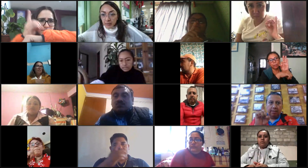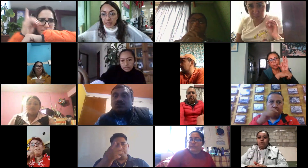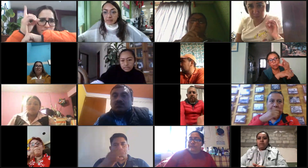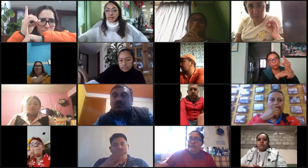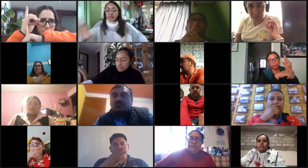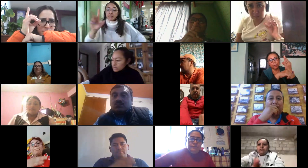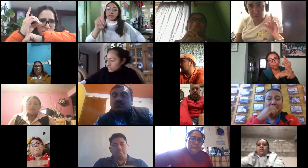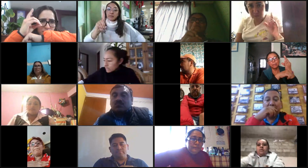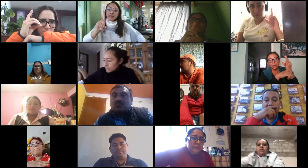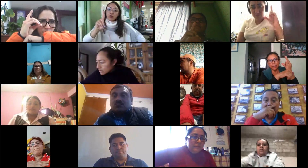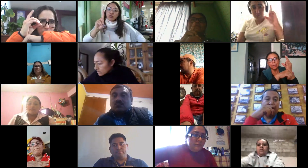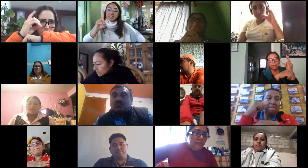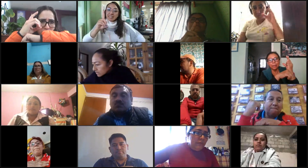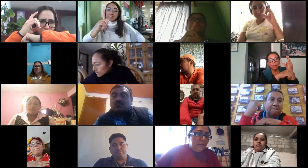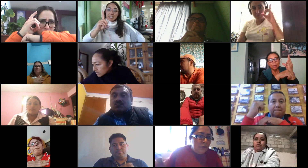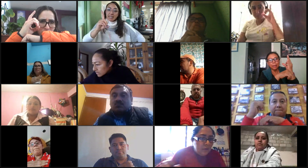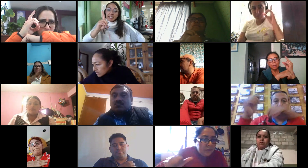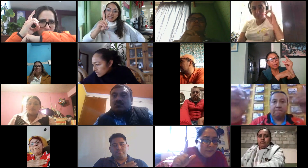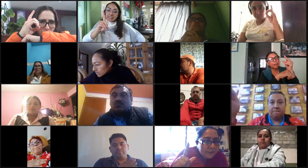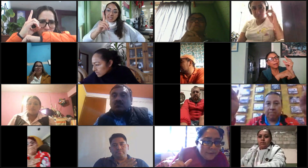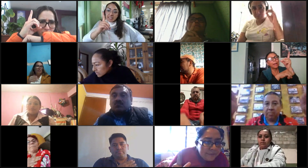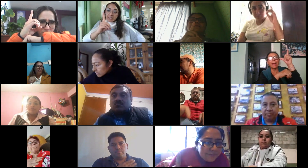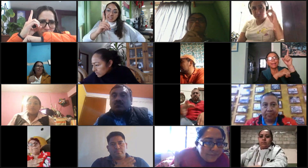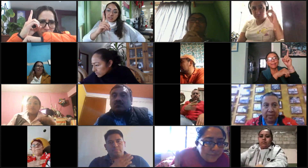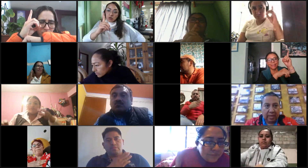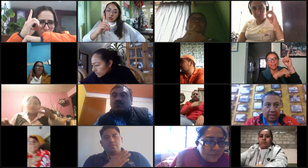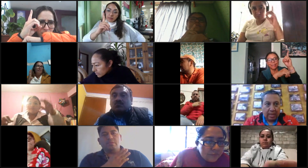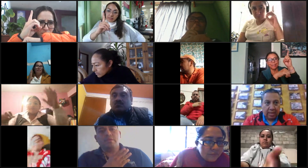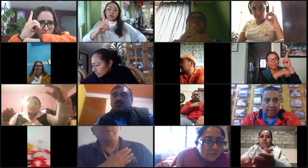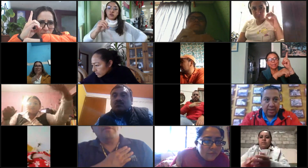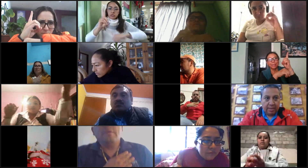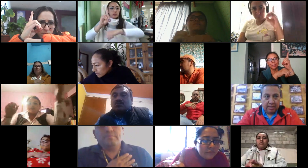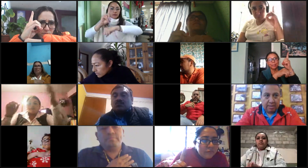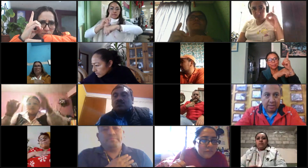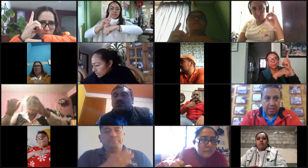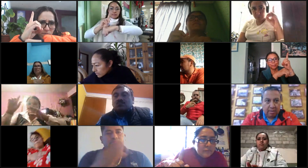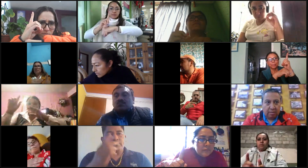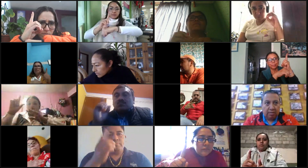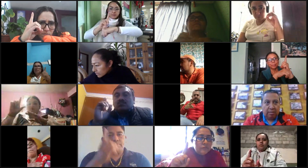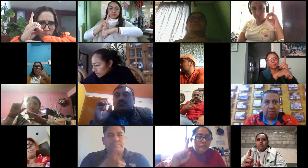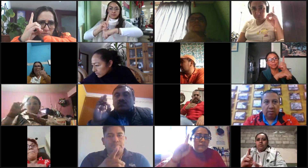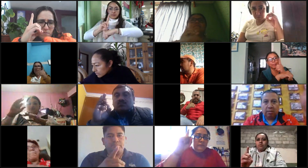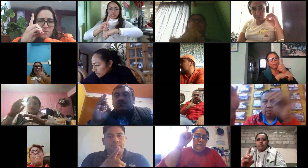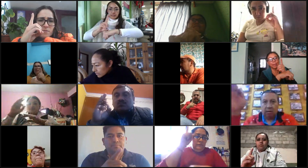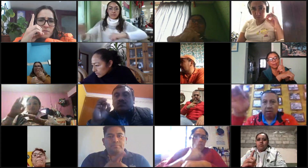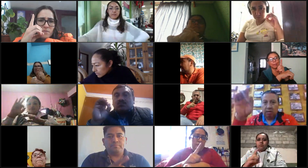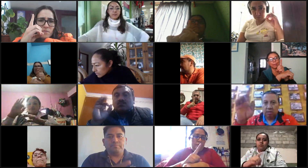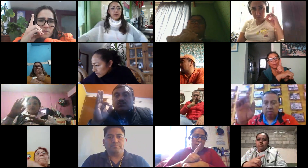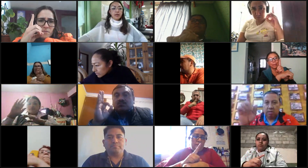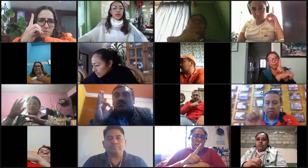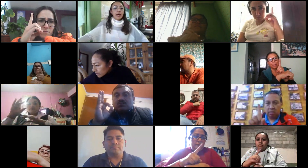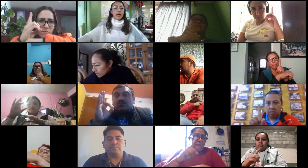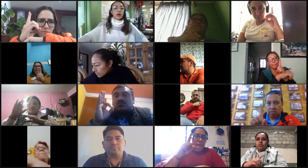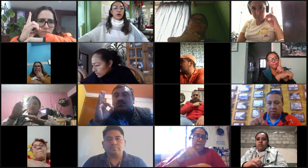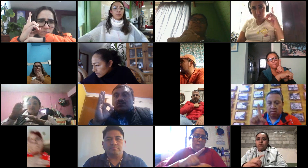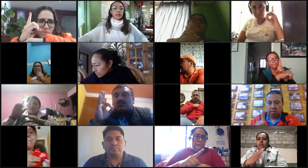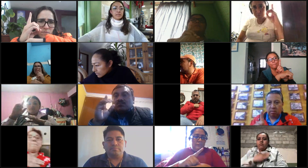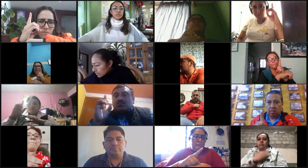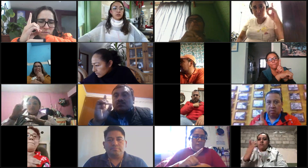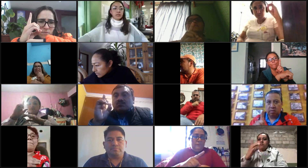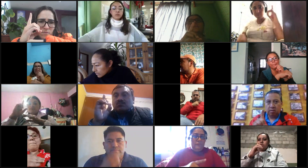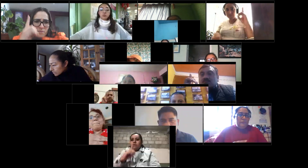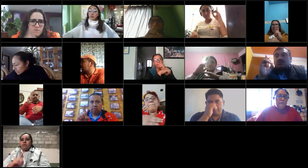Acá, Maribel, levántame el dedo índice. El índice es el que está solo levantado, solito. Días. Ahí está.